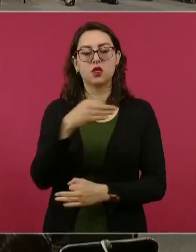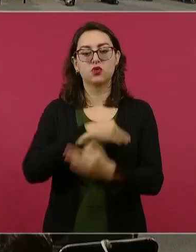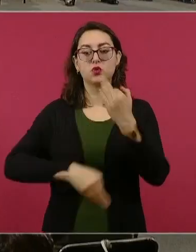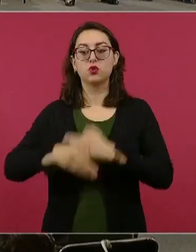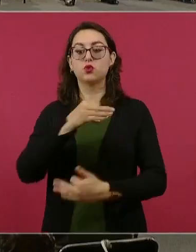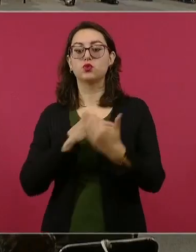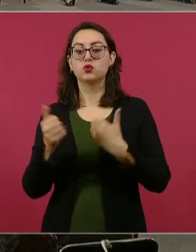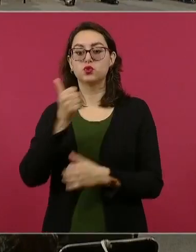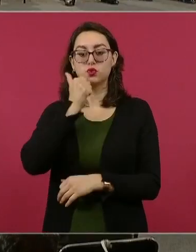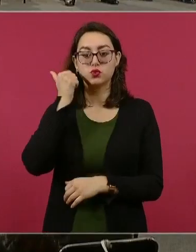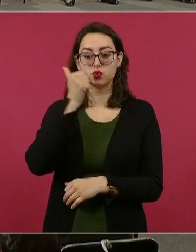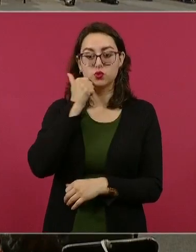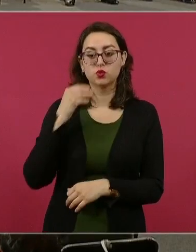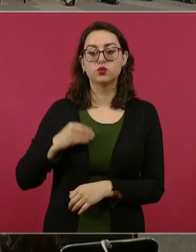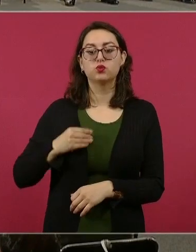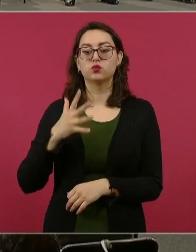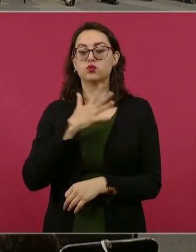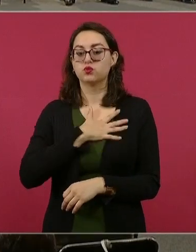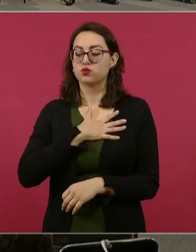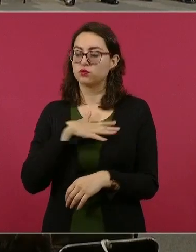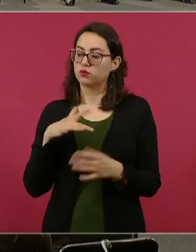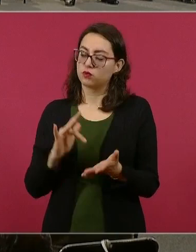estudiantes.